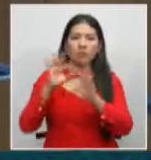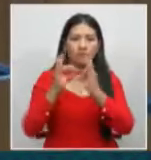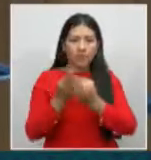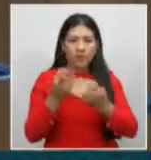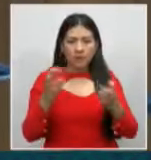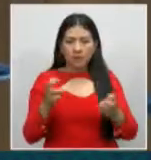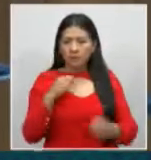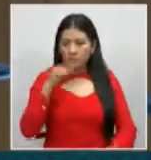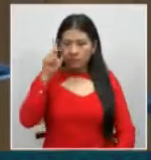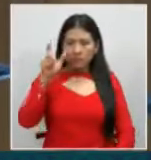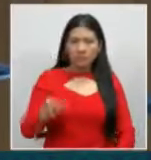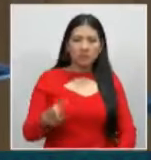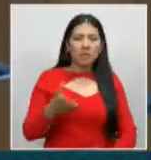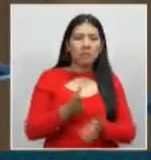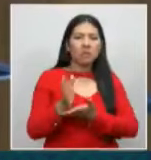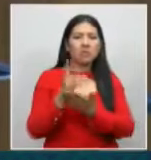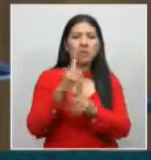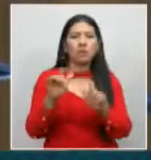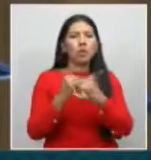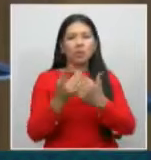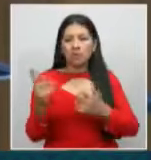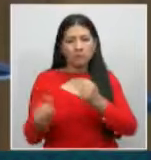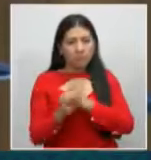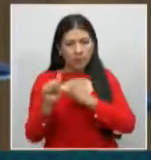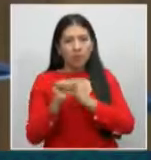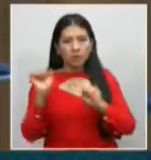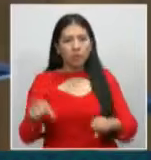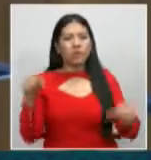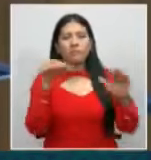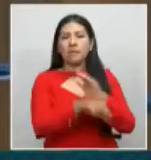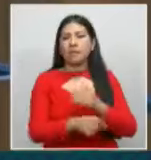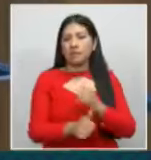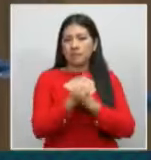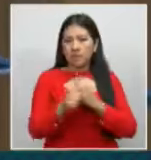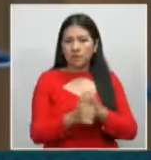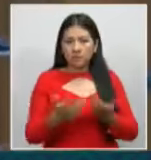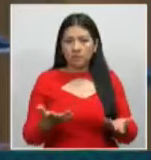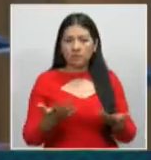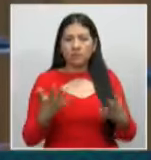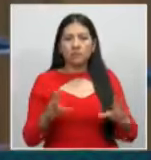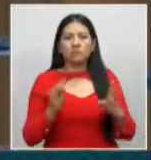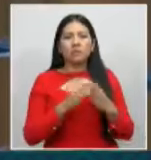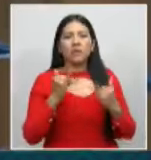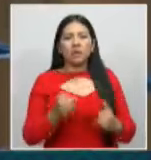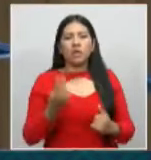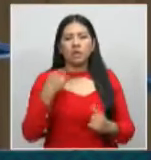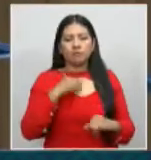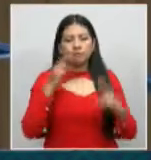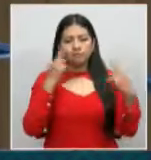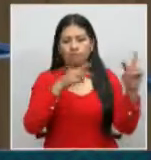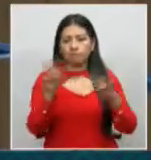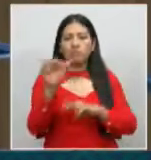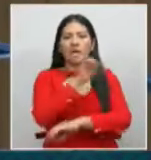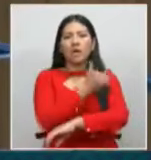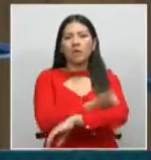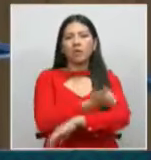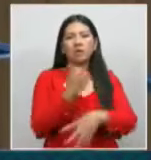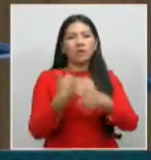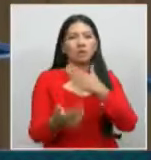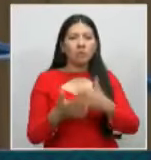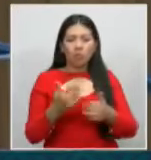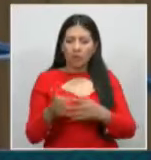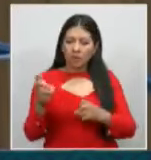era evidente que era un potencial feminicida. Y mientras sigamos teniendo autoridades en el